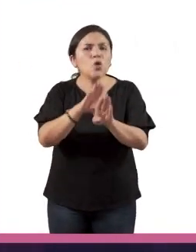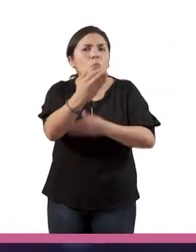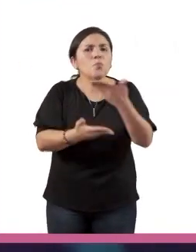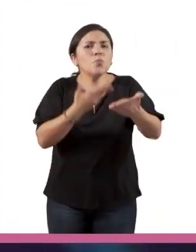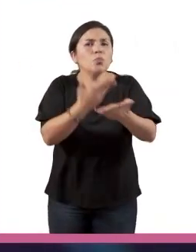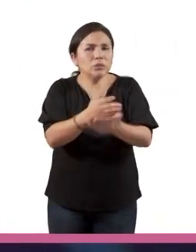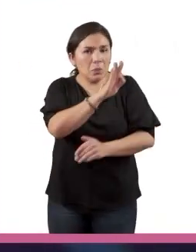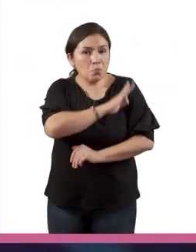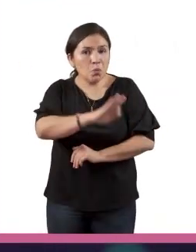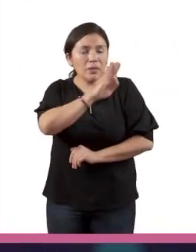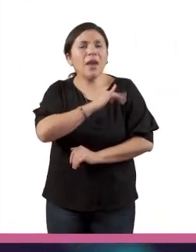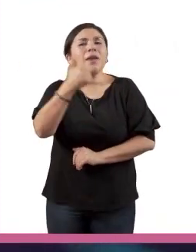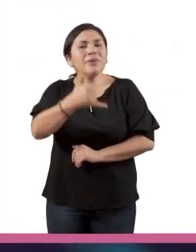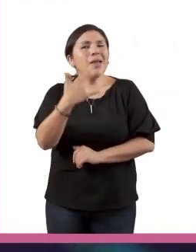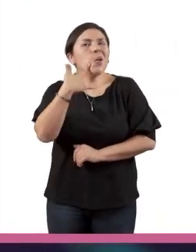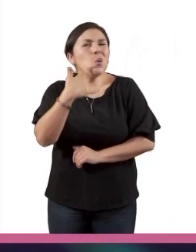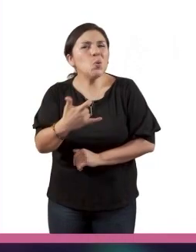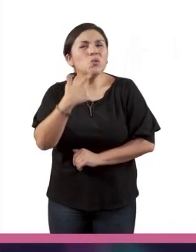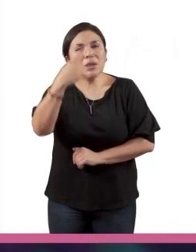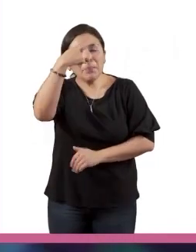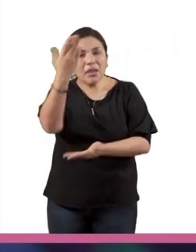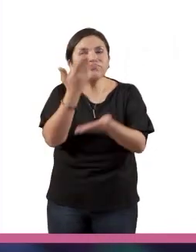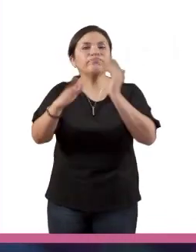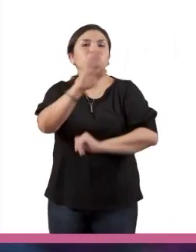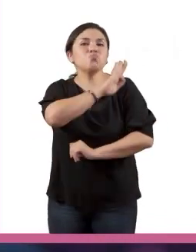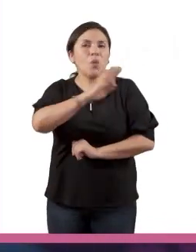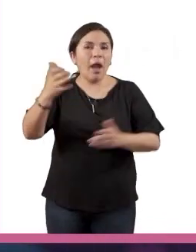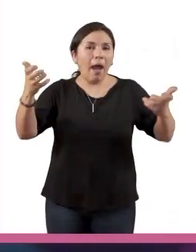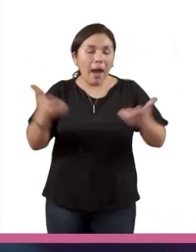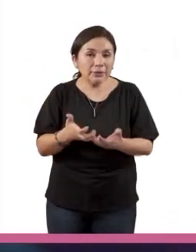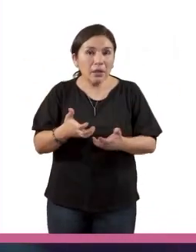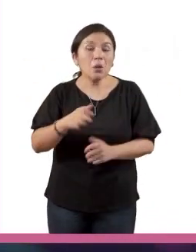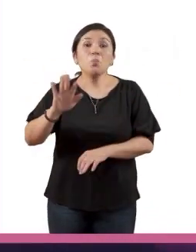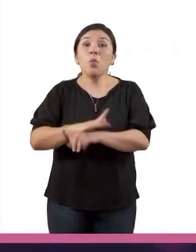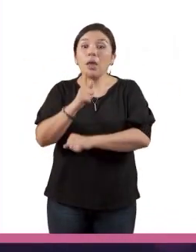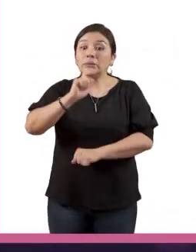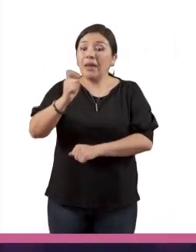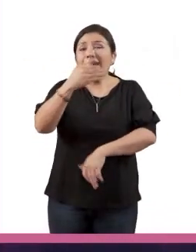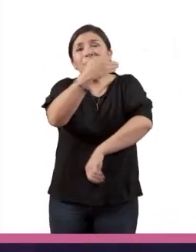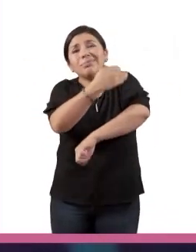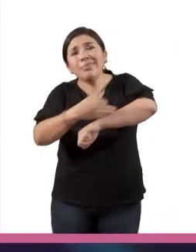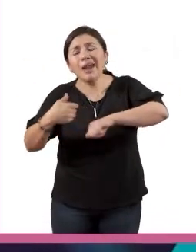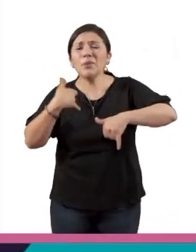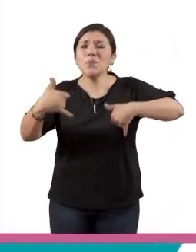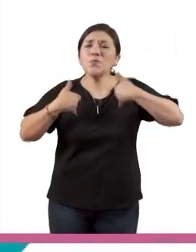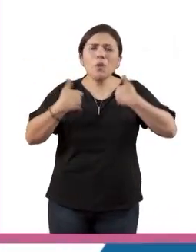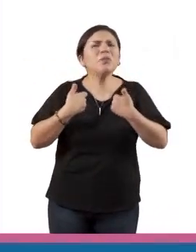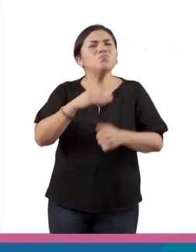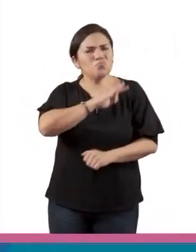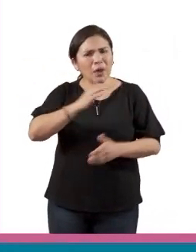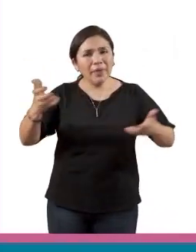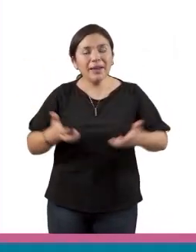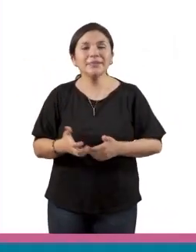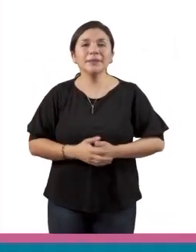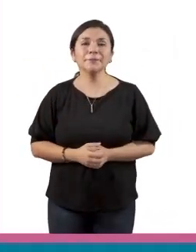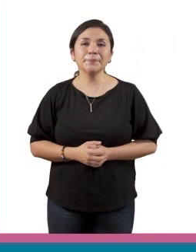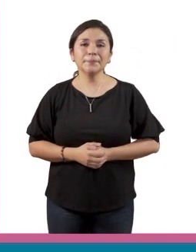propositivos. Luchen por llevar a cabo su sueño, porque nunca es tarde para empezar.